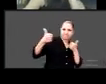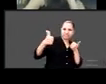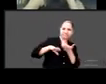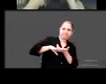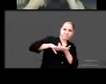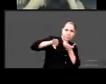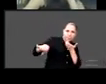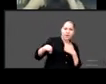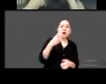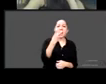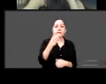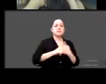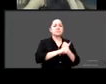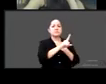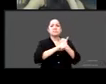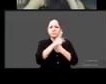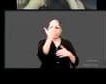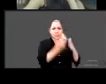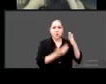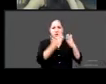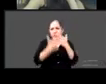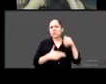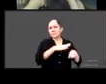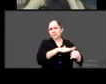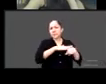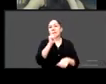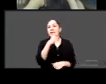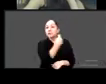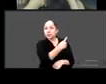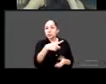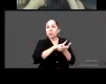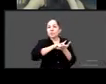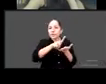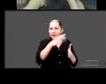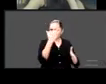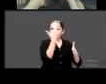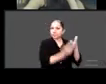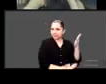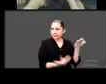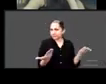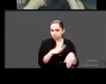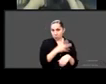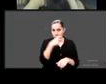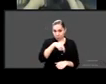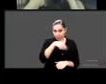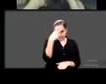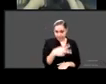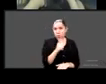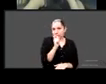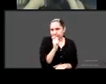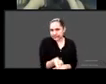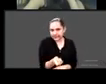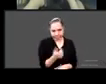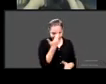Es un abuso de poder, una violación a sus derechos. Por lo tanto, en México, prácticamente es un delito. Bueno,